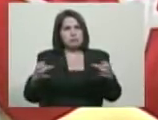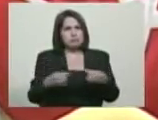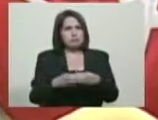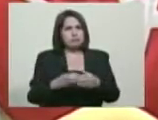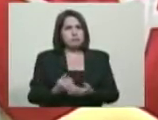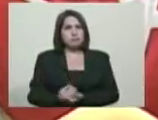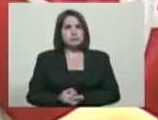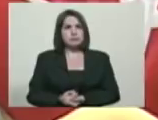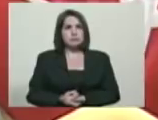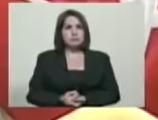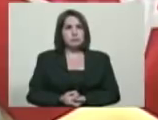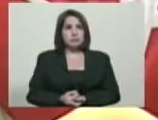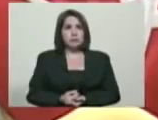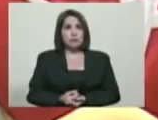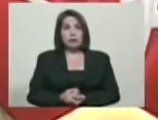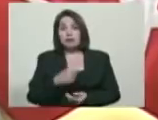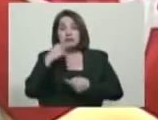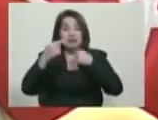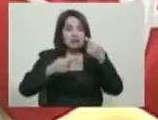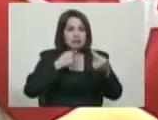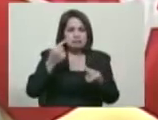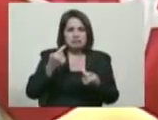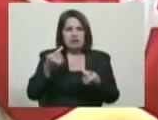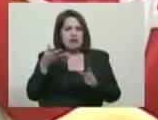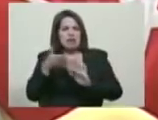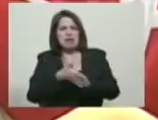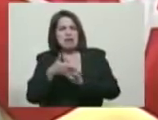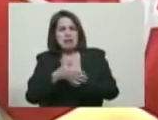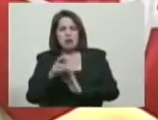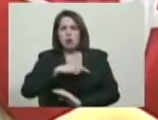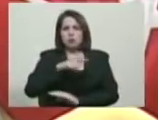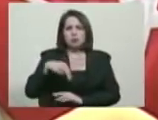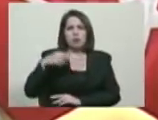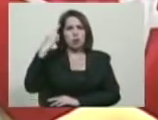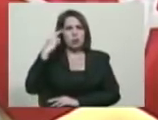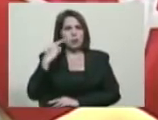Y cuando se hable de nosotros, los bolivarianos,